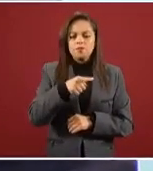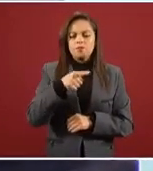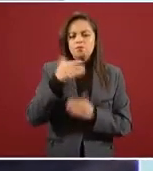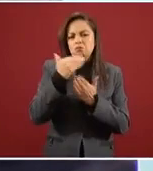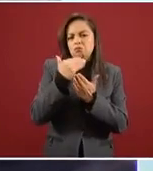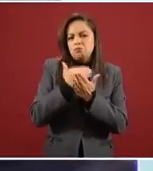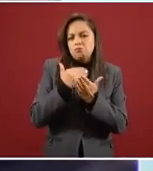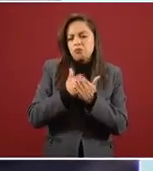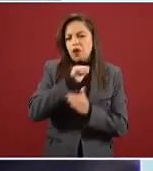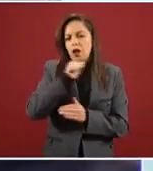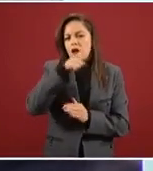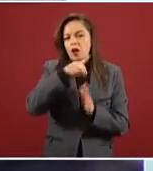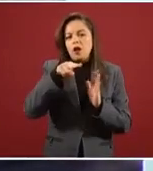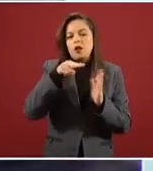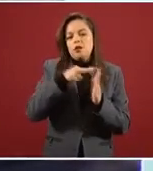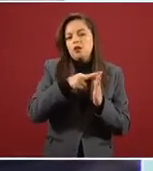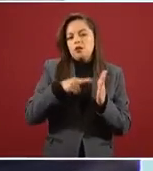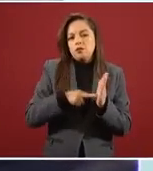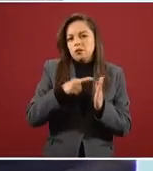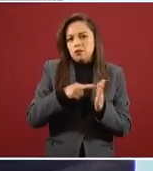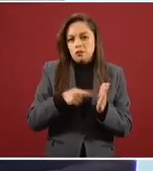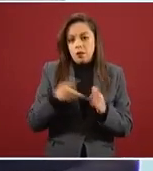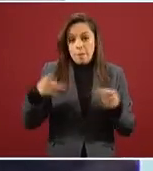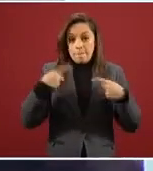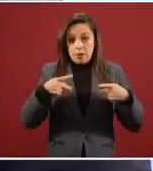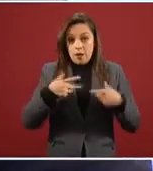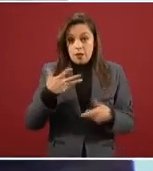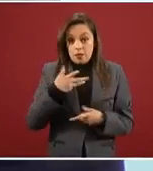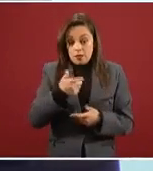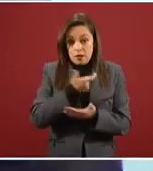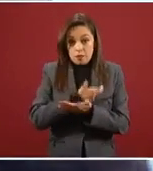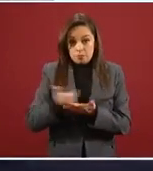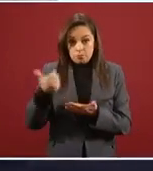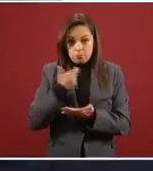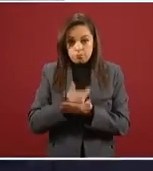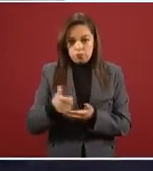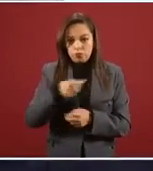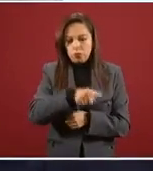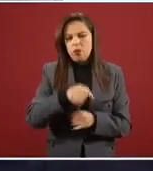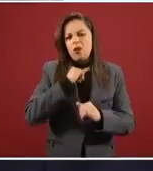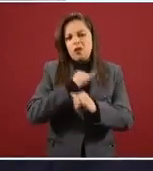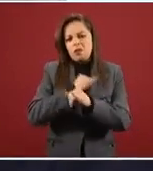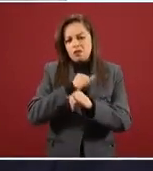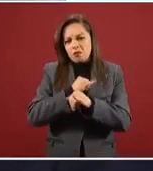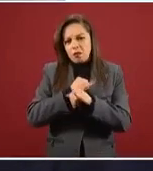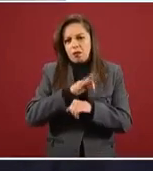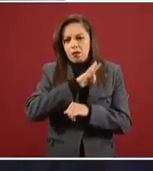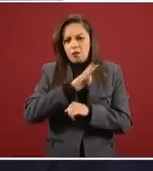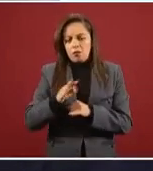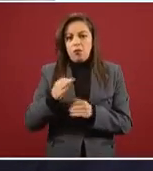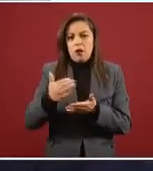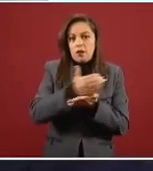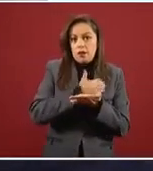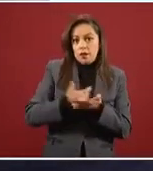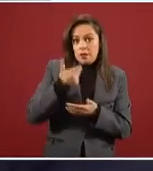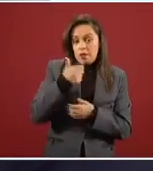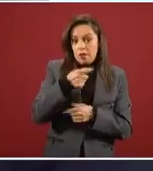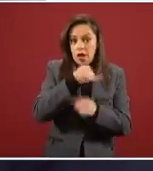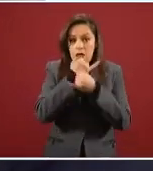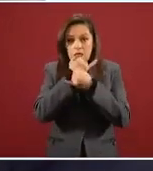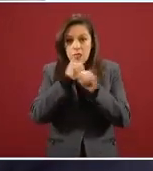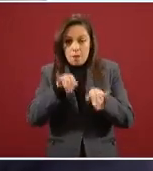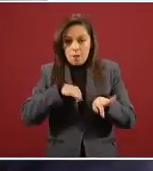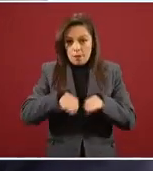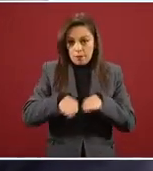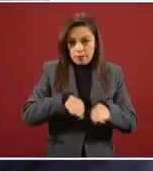regulatorio para que aquellas personas que reciben ingresos a través de plataformas digitales, por ejemplo, o como trabajadores independientes, puedan